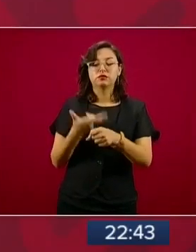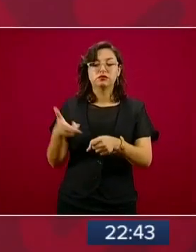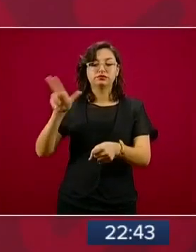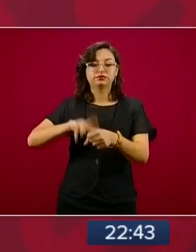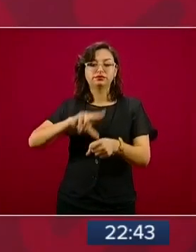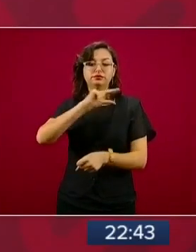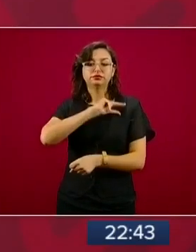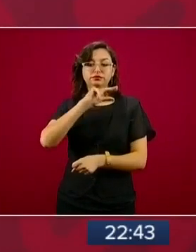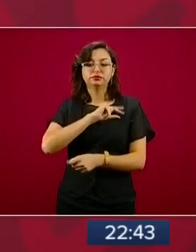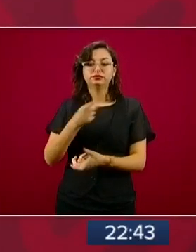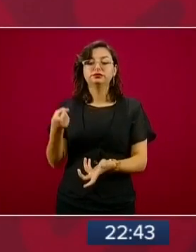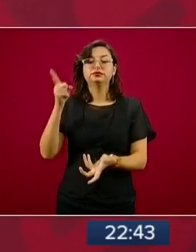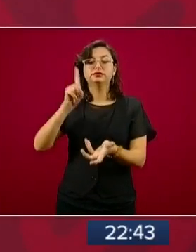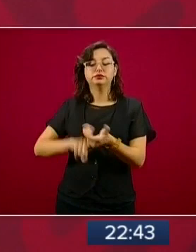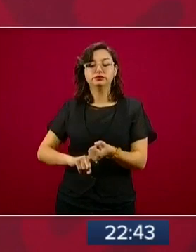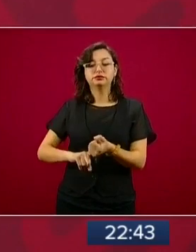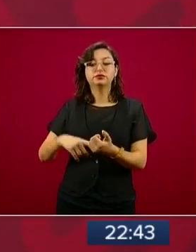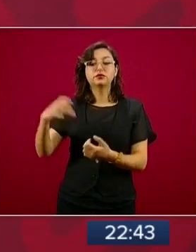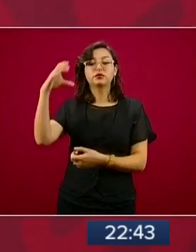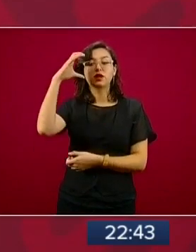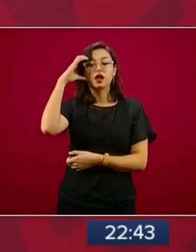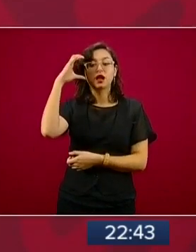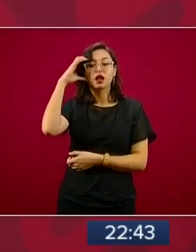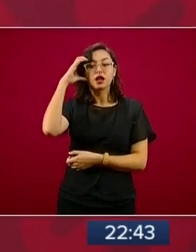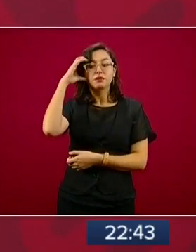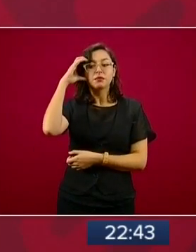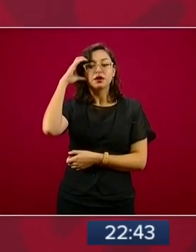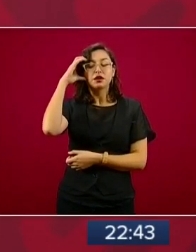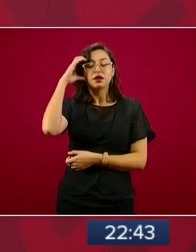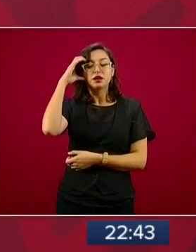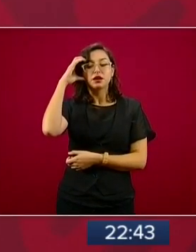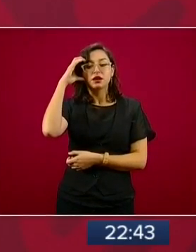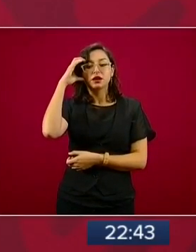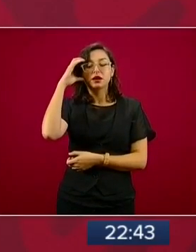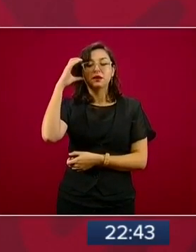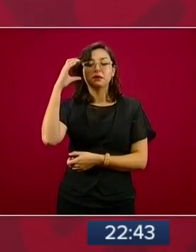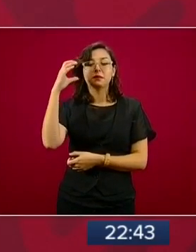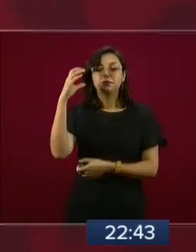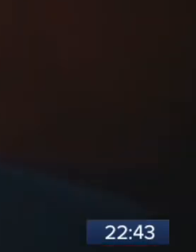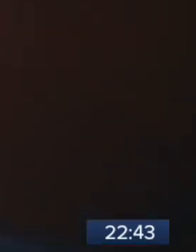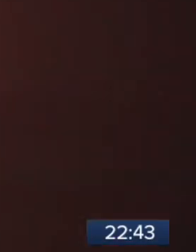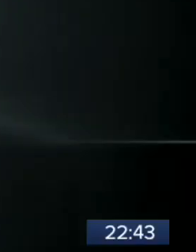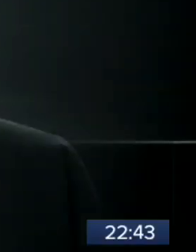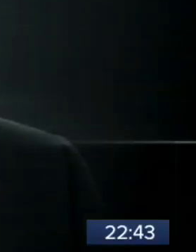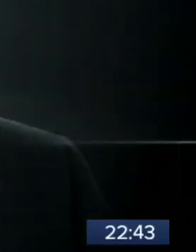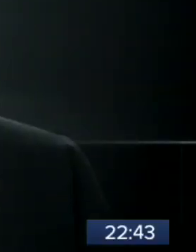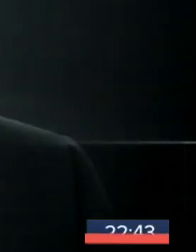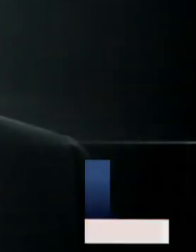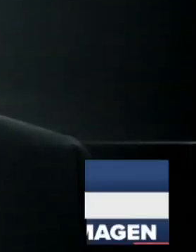hospitales para atender a enfermos de coronavirus.